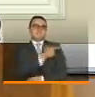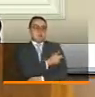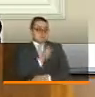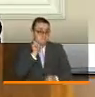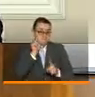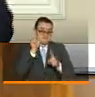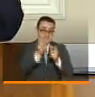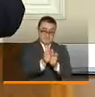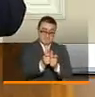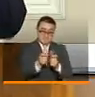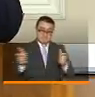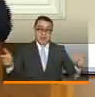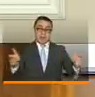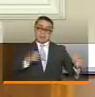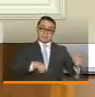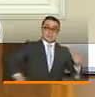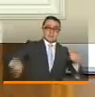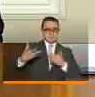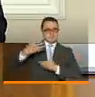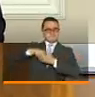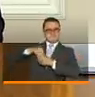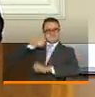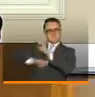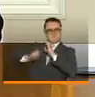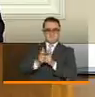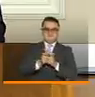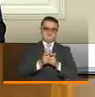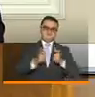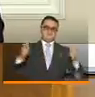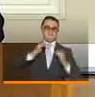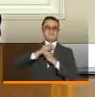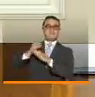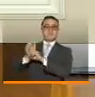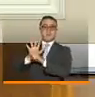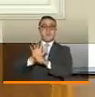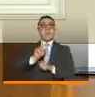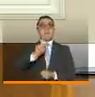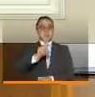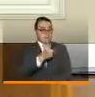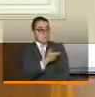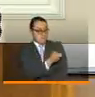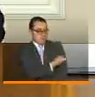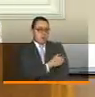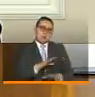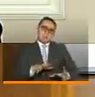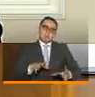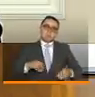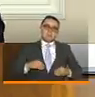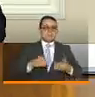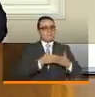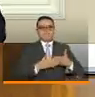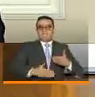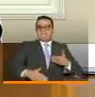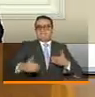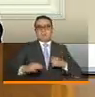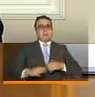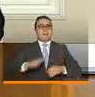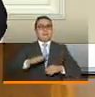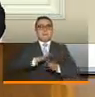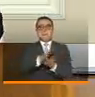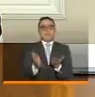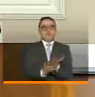inmunidad colectiva, pero en el entretanto tenemos que vacunarnos y seguir con los protocolos que llevamos ahora, fortalecidos